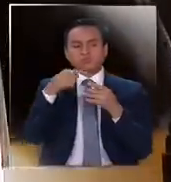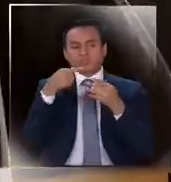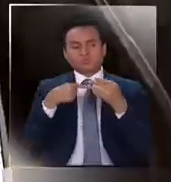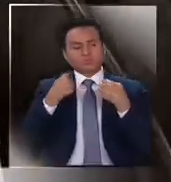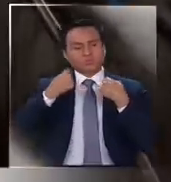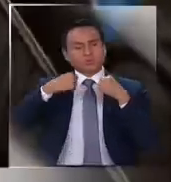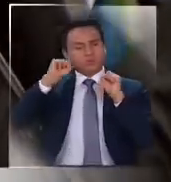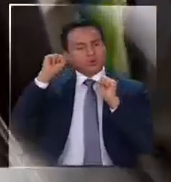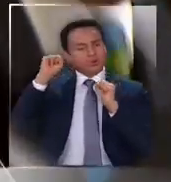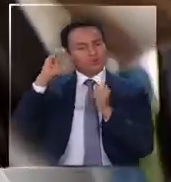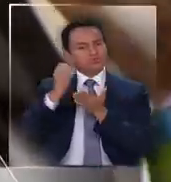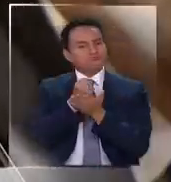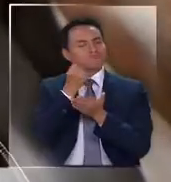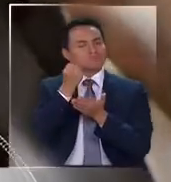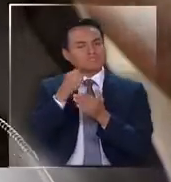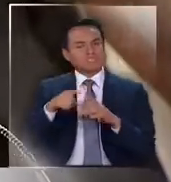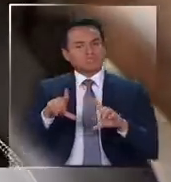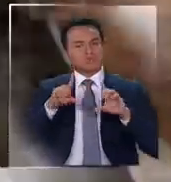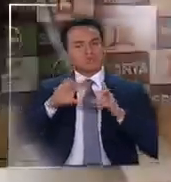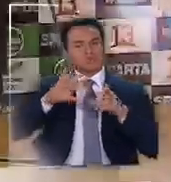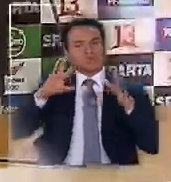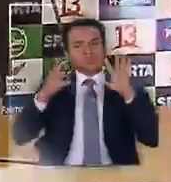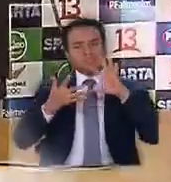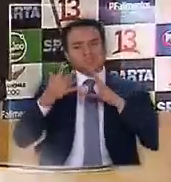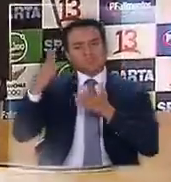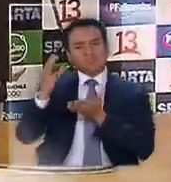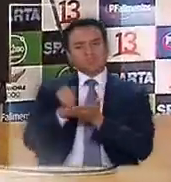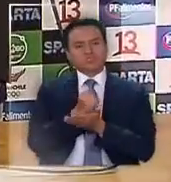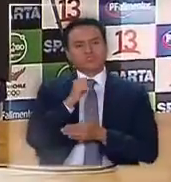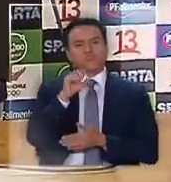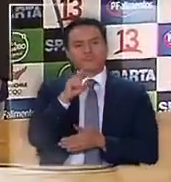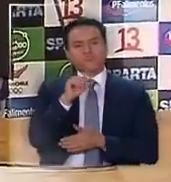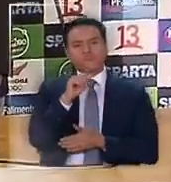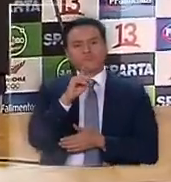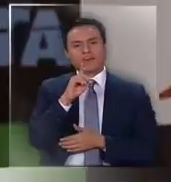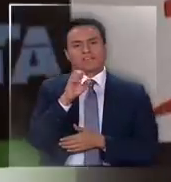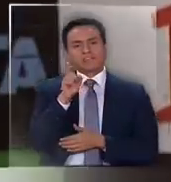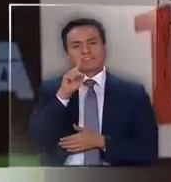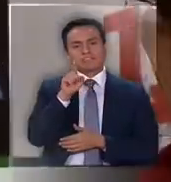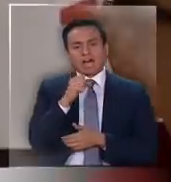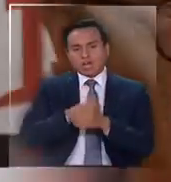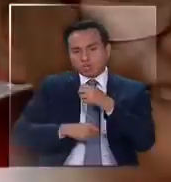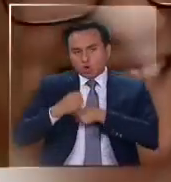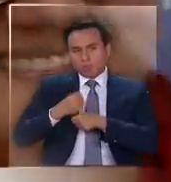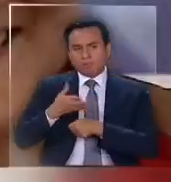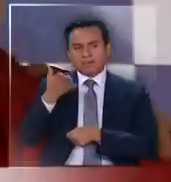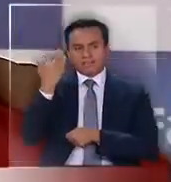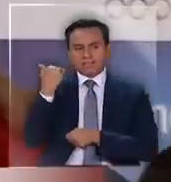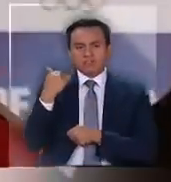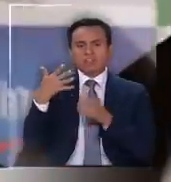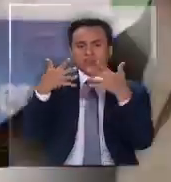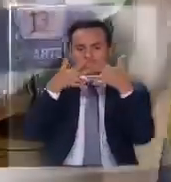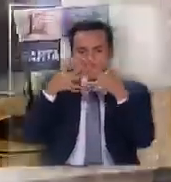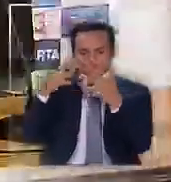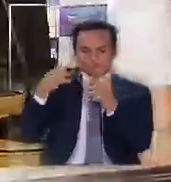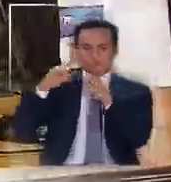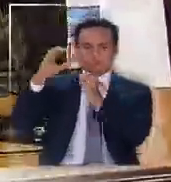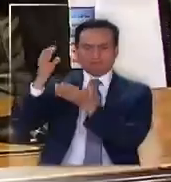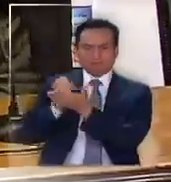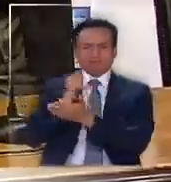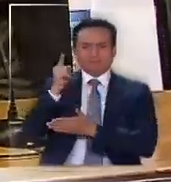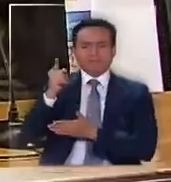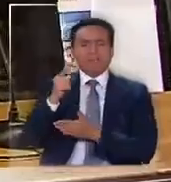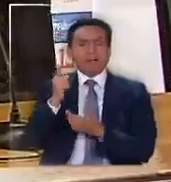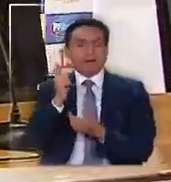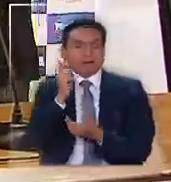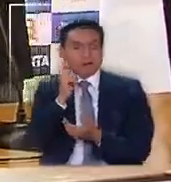tantos logros en el título mundial conseguido por Valdés el año pasado en Anaheim, Estados Unidos. Pasemos